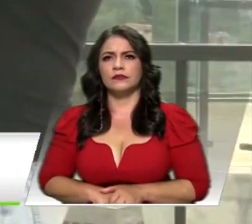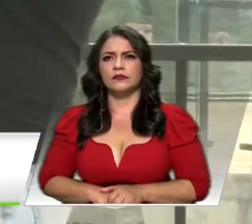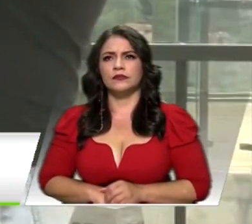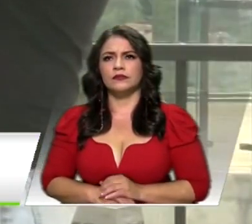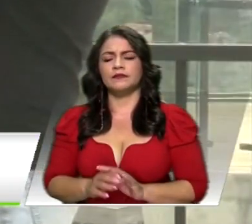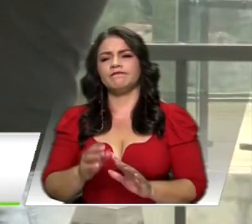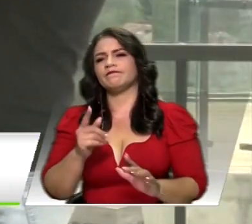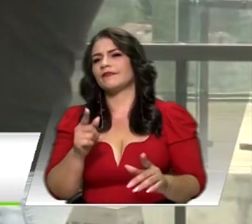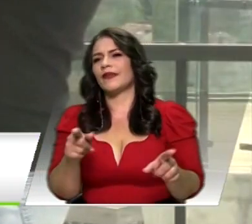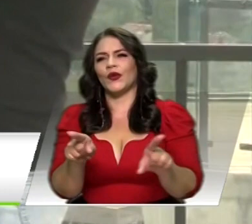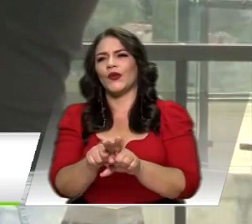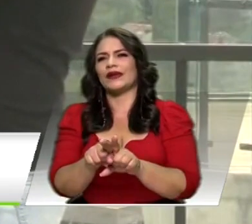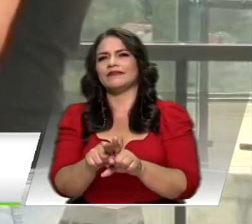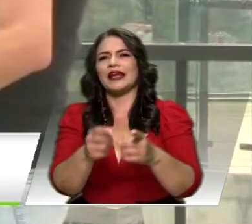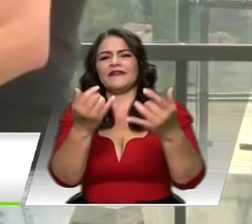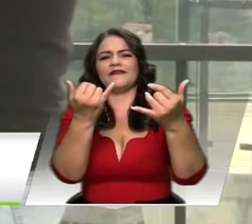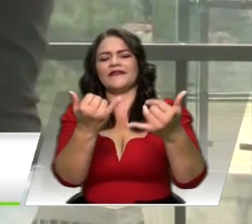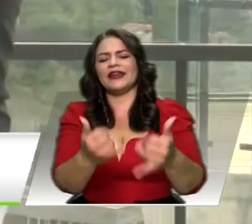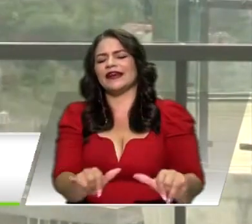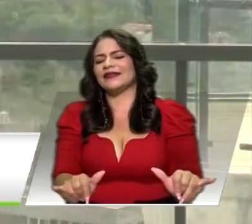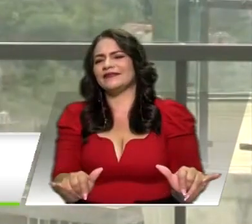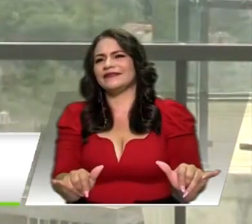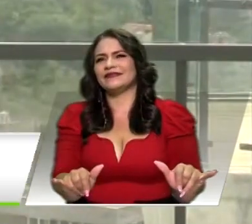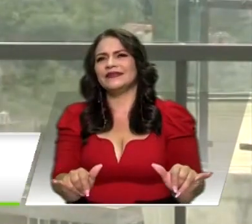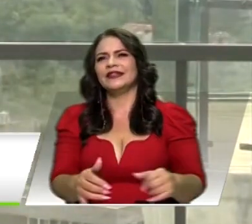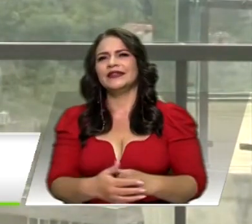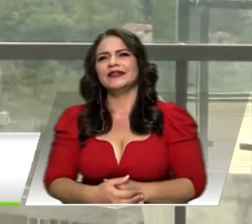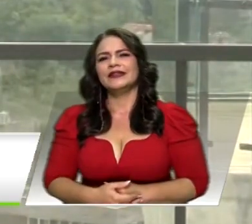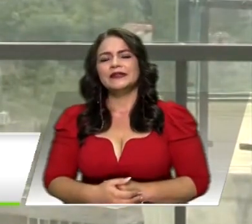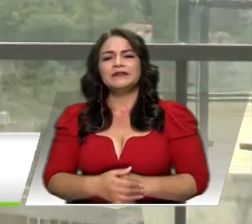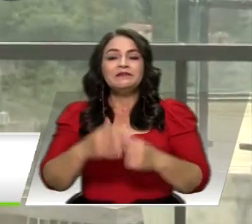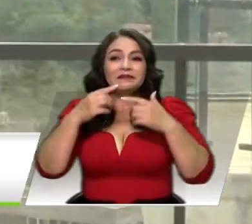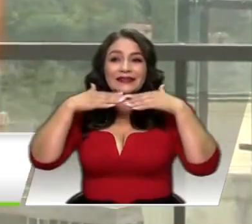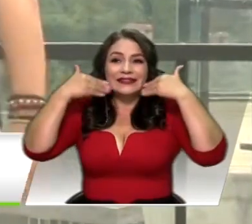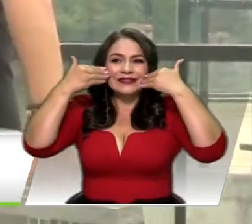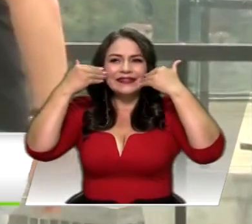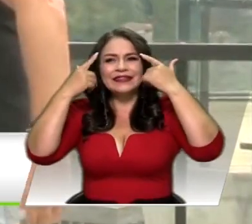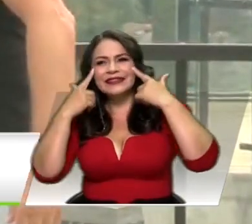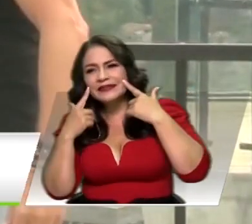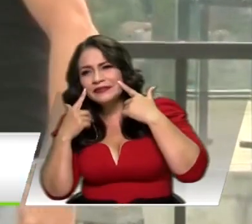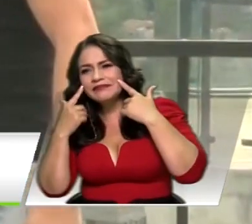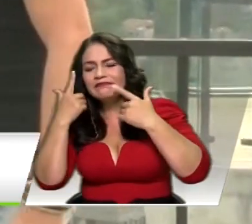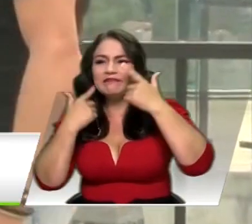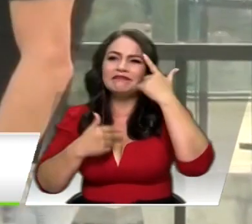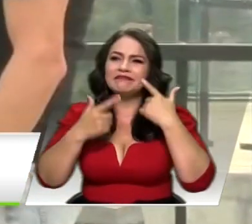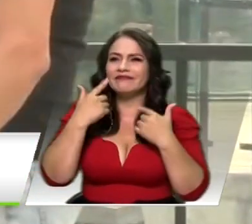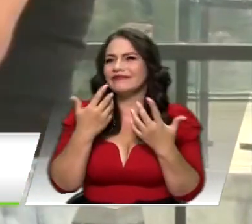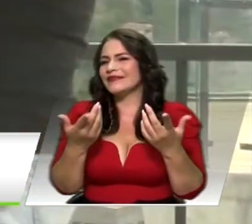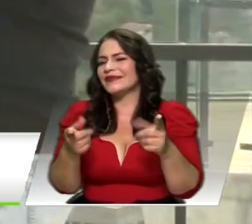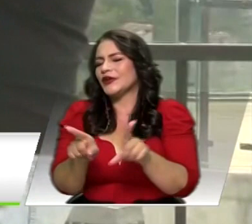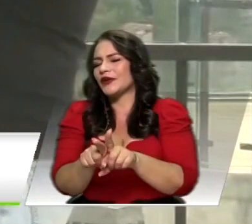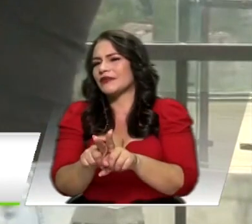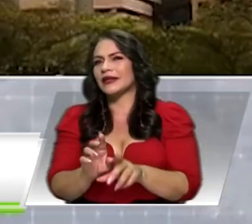Como en toda función, como en la vida misma, de la risa al llanto y del llanto a la risa.